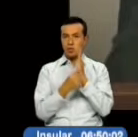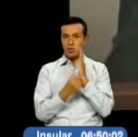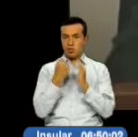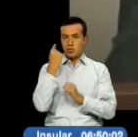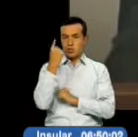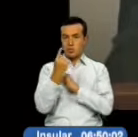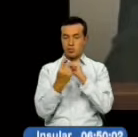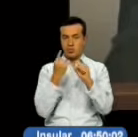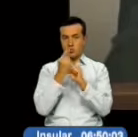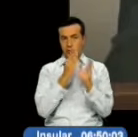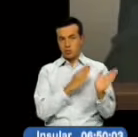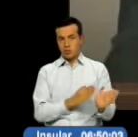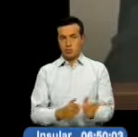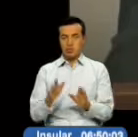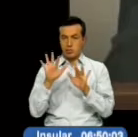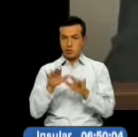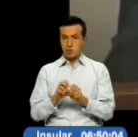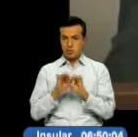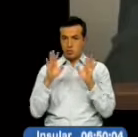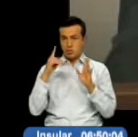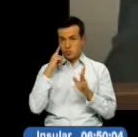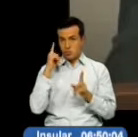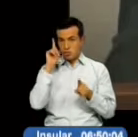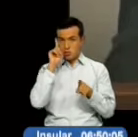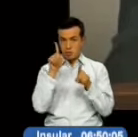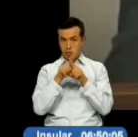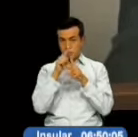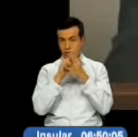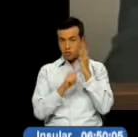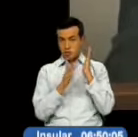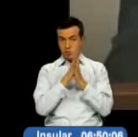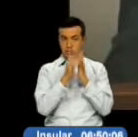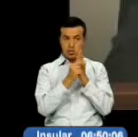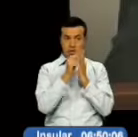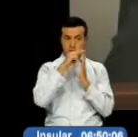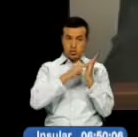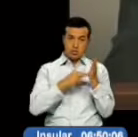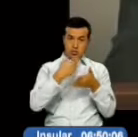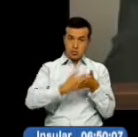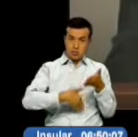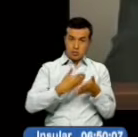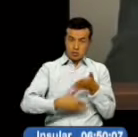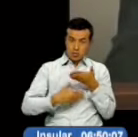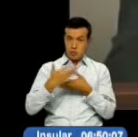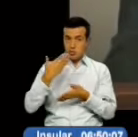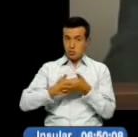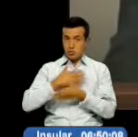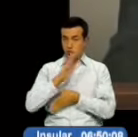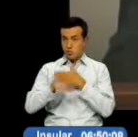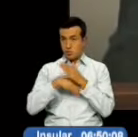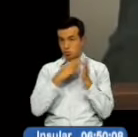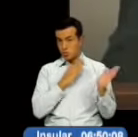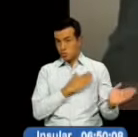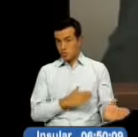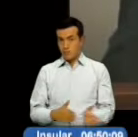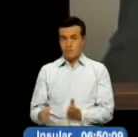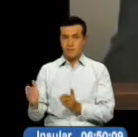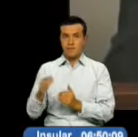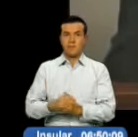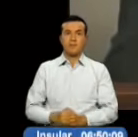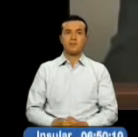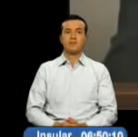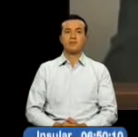anuales presentadas por el secretario general estén de acuerdo con los libros, registros, documentos y comprobantes entregados.